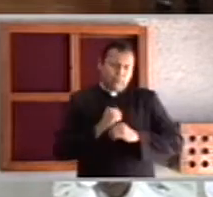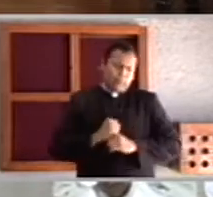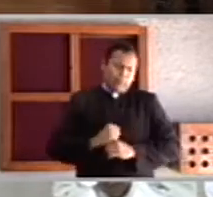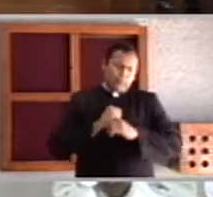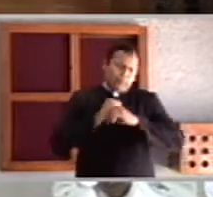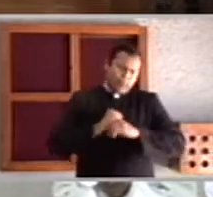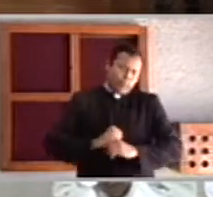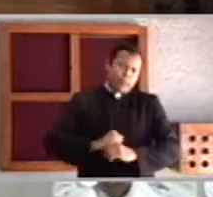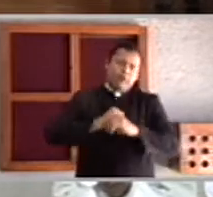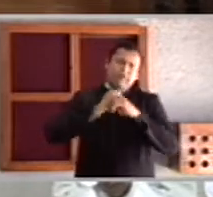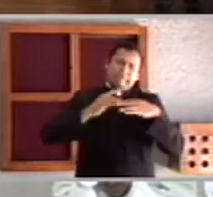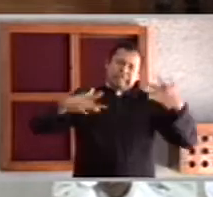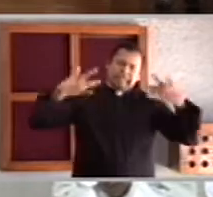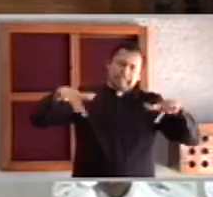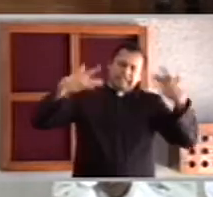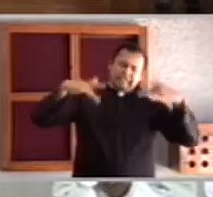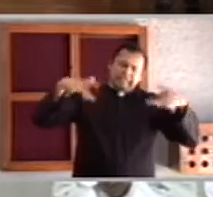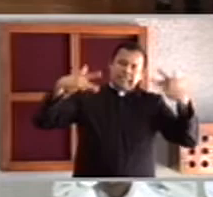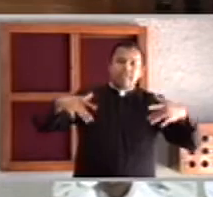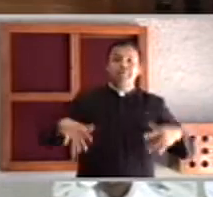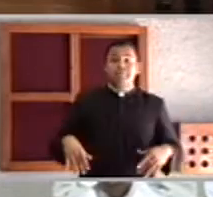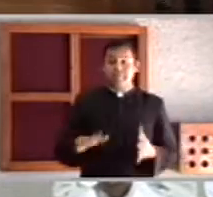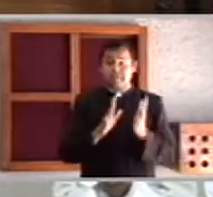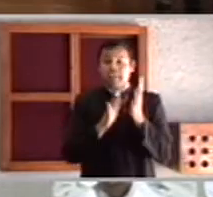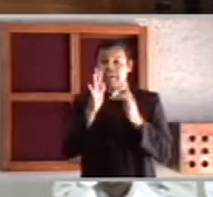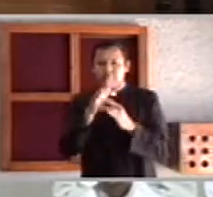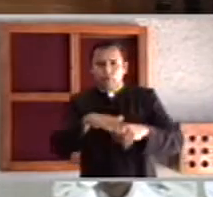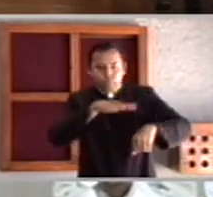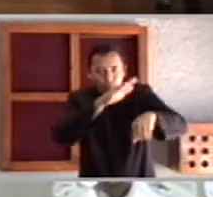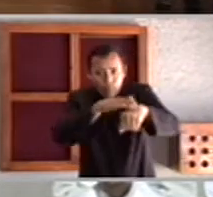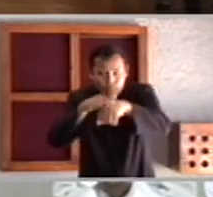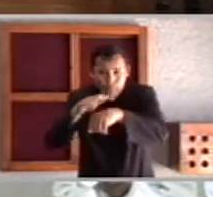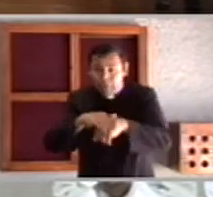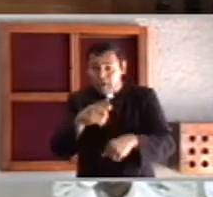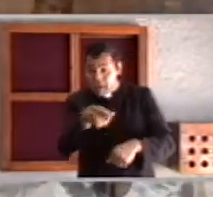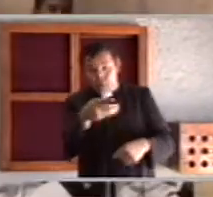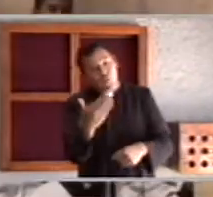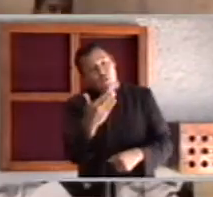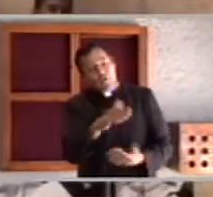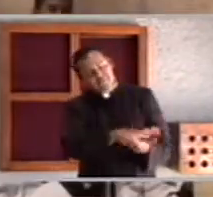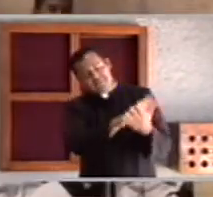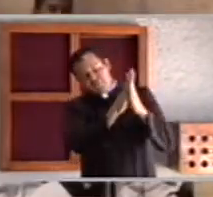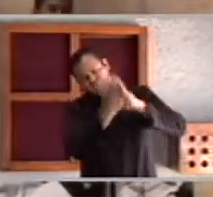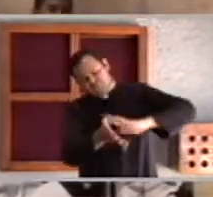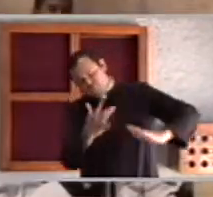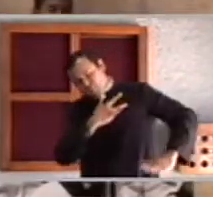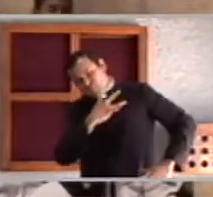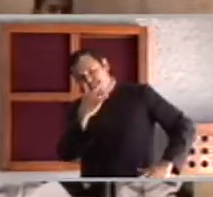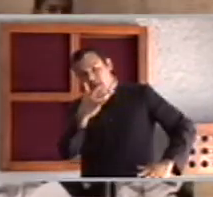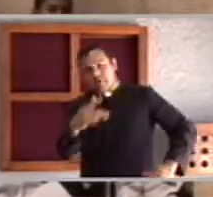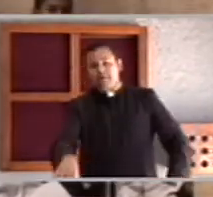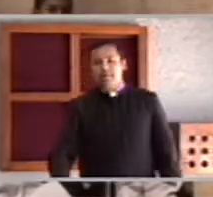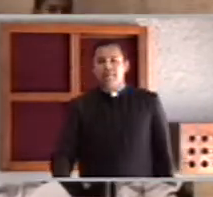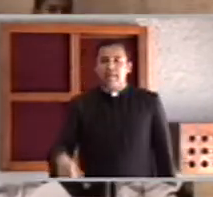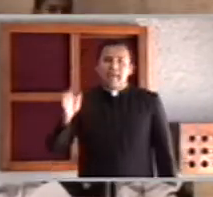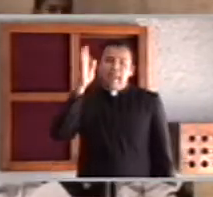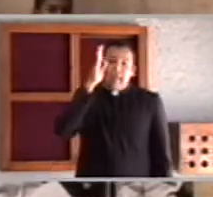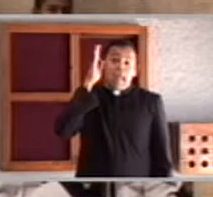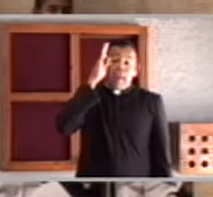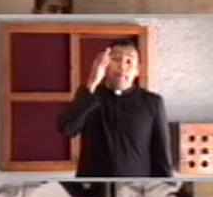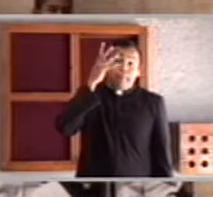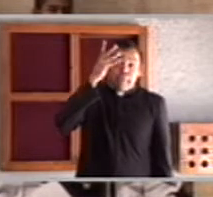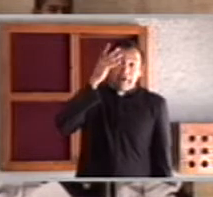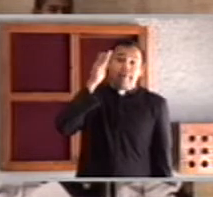llama siempre a un cambio de vida. El Papa Francisco nos